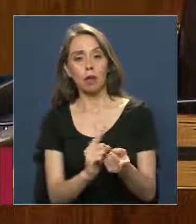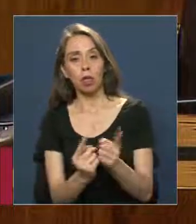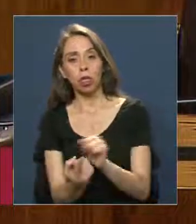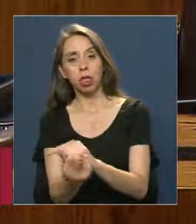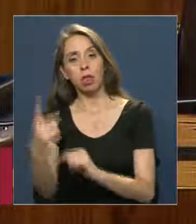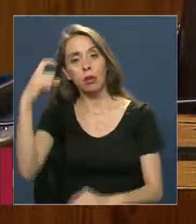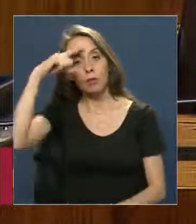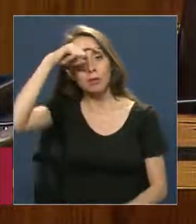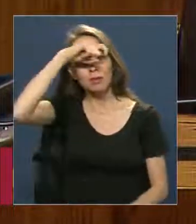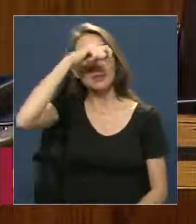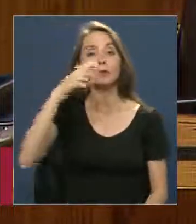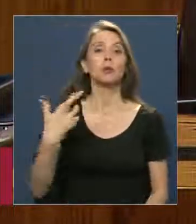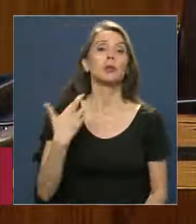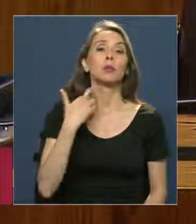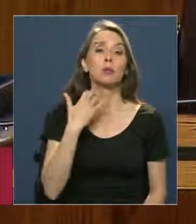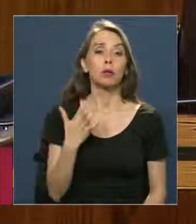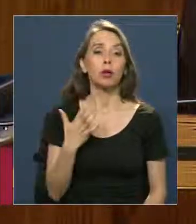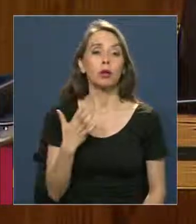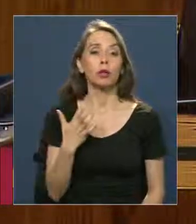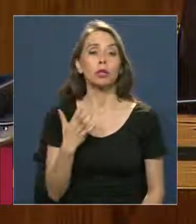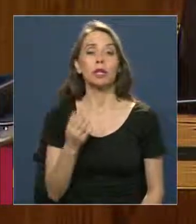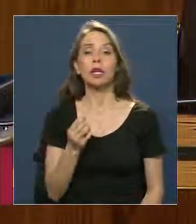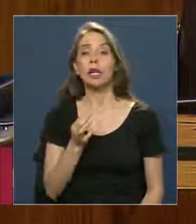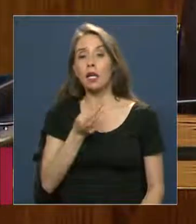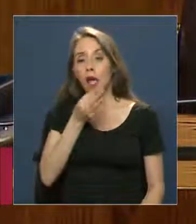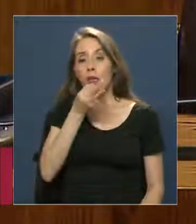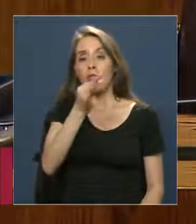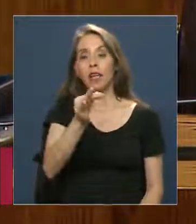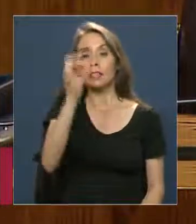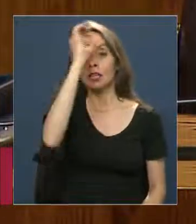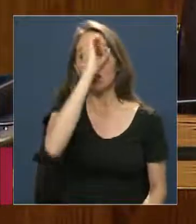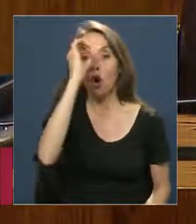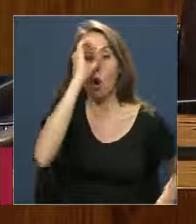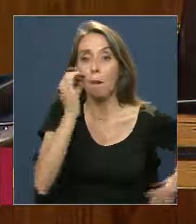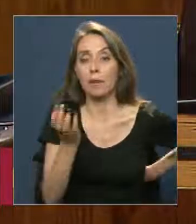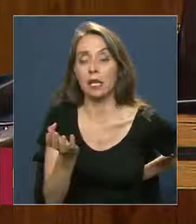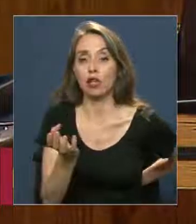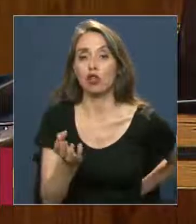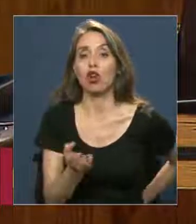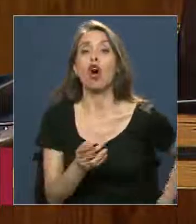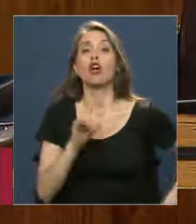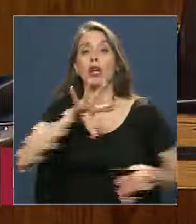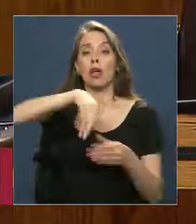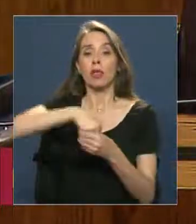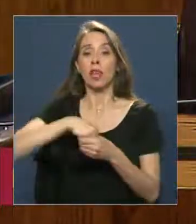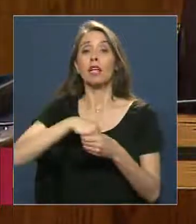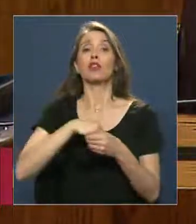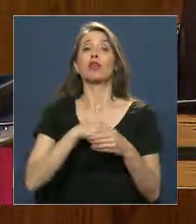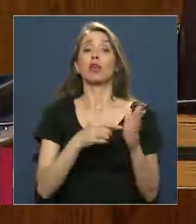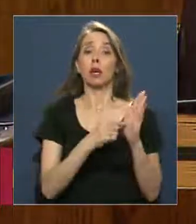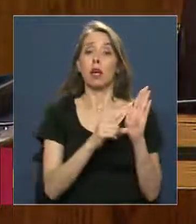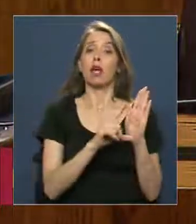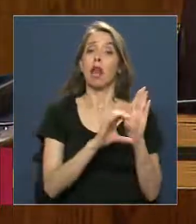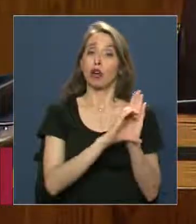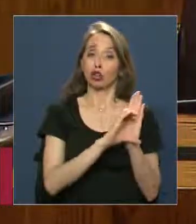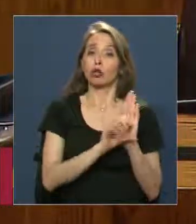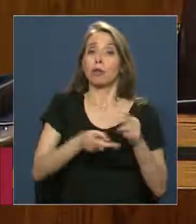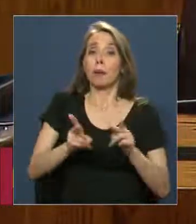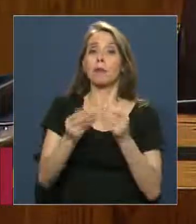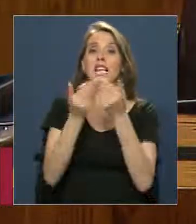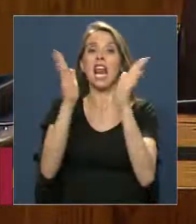tratándose de la expresión de opiniones que son producto de la libertad de pensamiento,